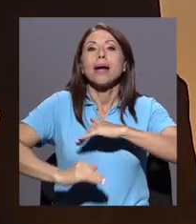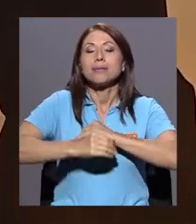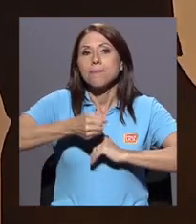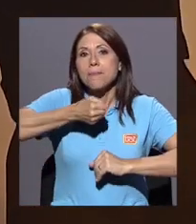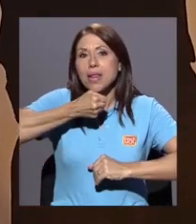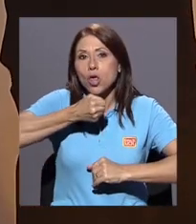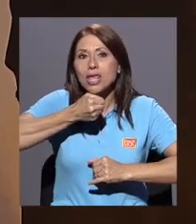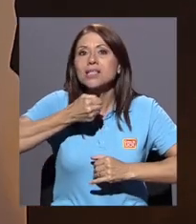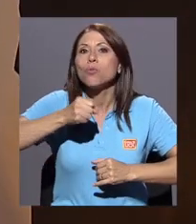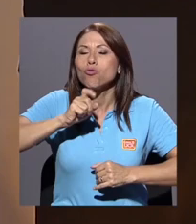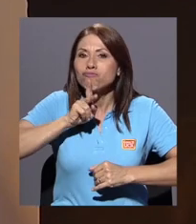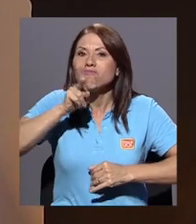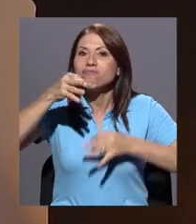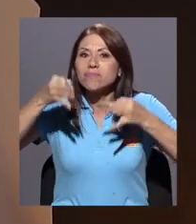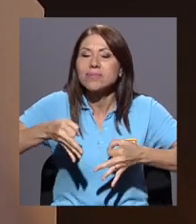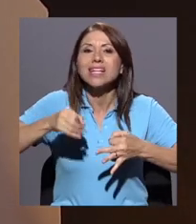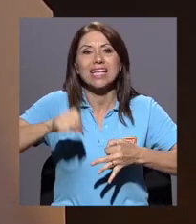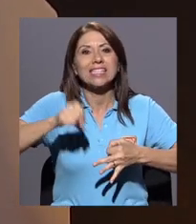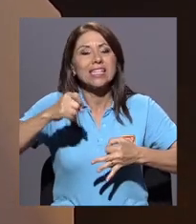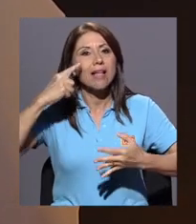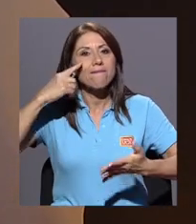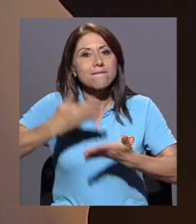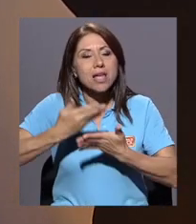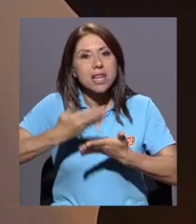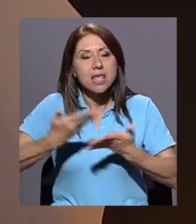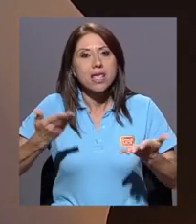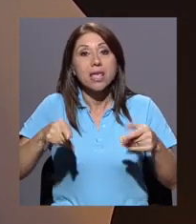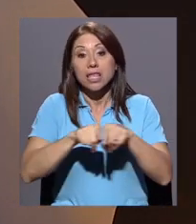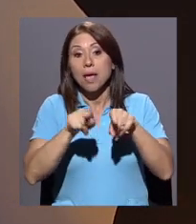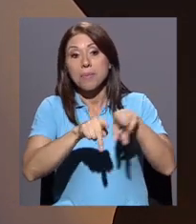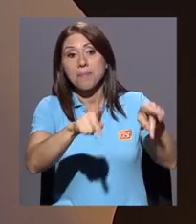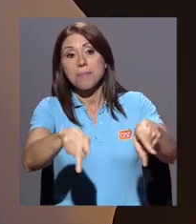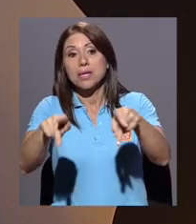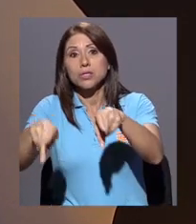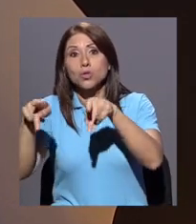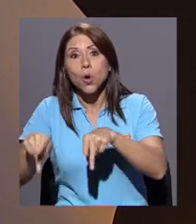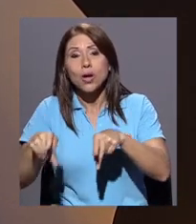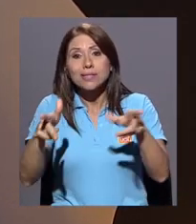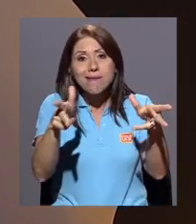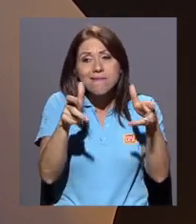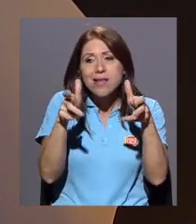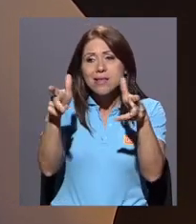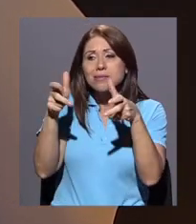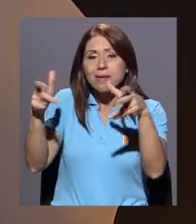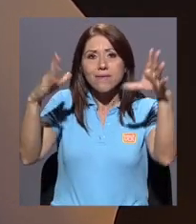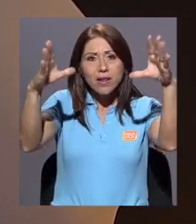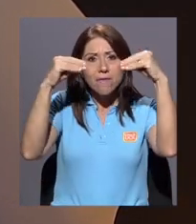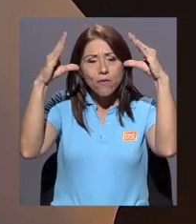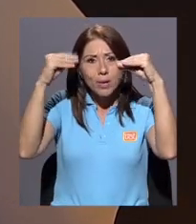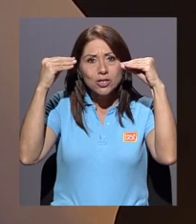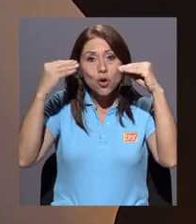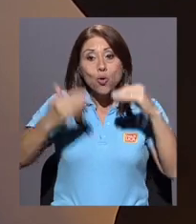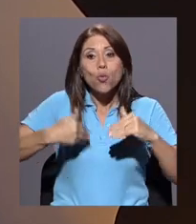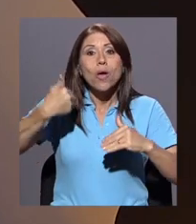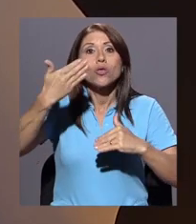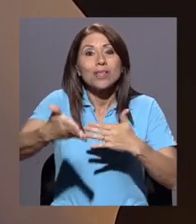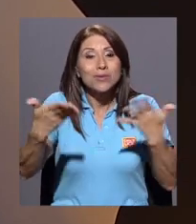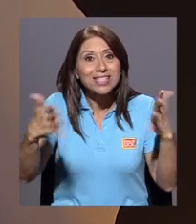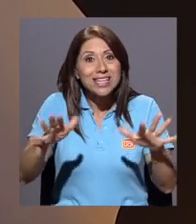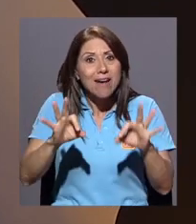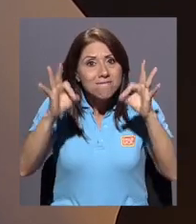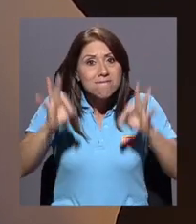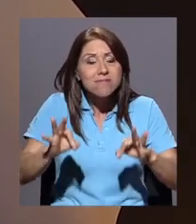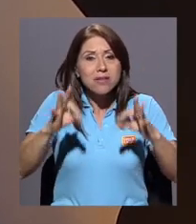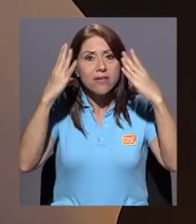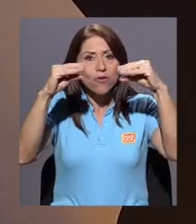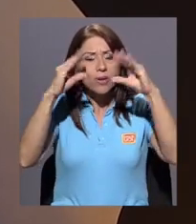está verificando y la audiencia ciudadana que sería la que en algún momento ya con esa información curada emite un